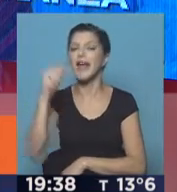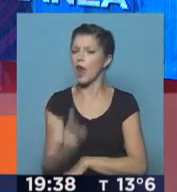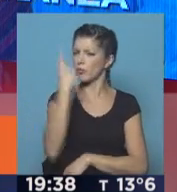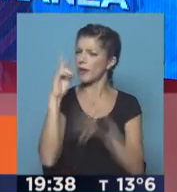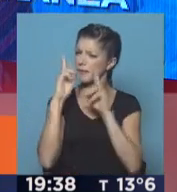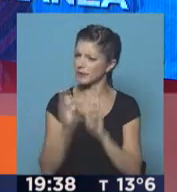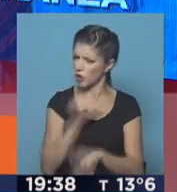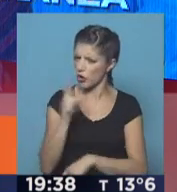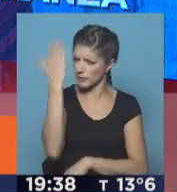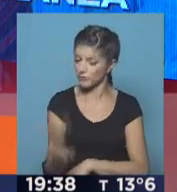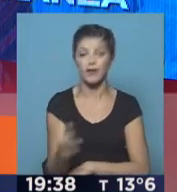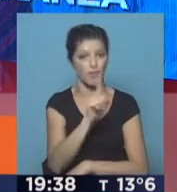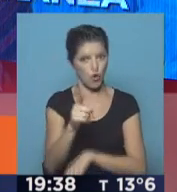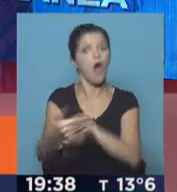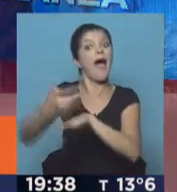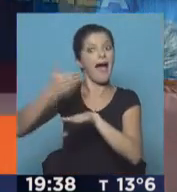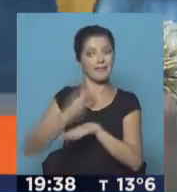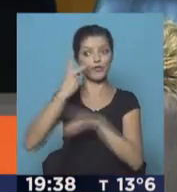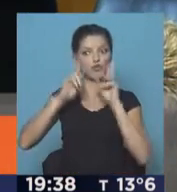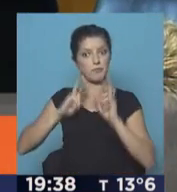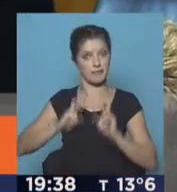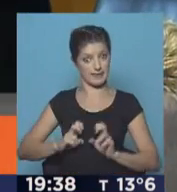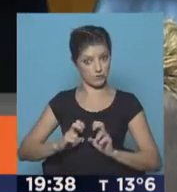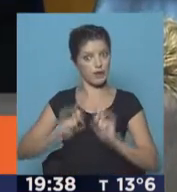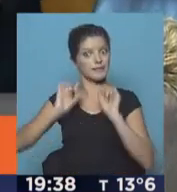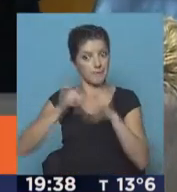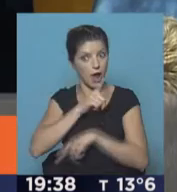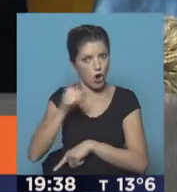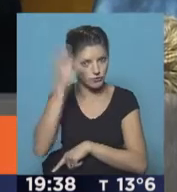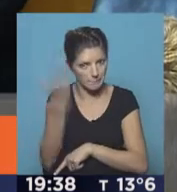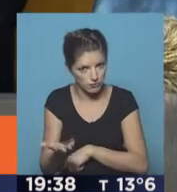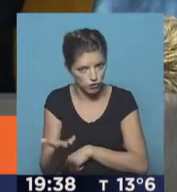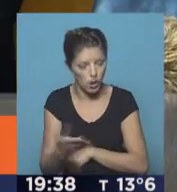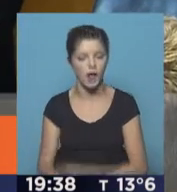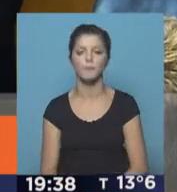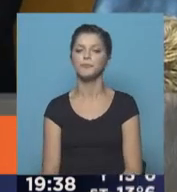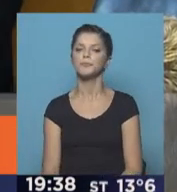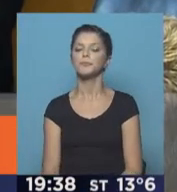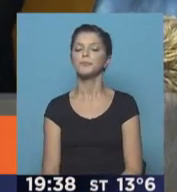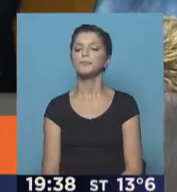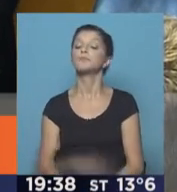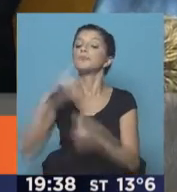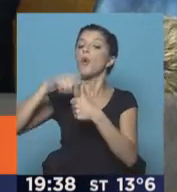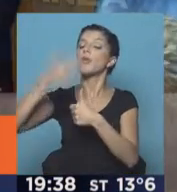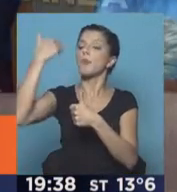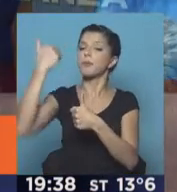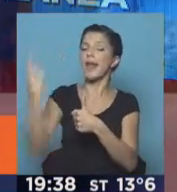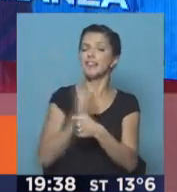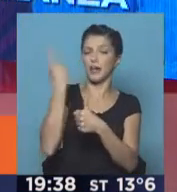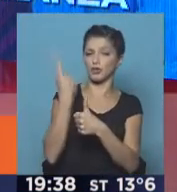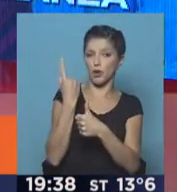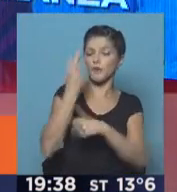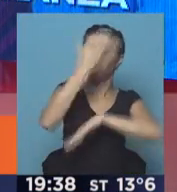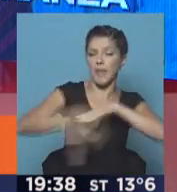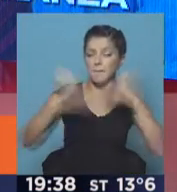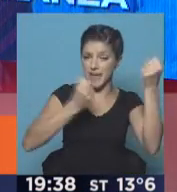judicial. Él tiene 2 causas judiciales en las cuales está muy comprometido. Una es justamente la que hizo el director de Vialidad Nacional, el